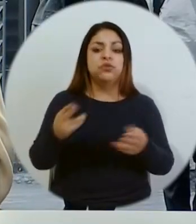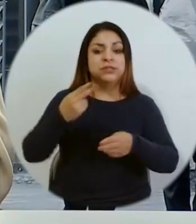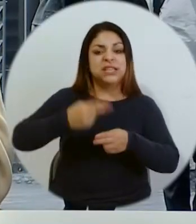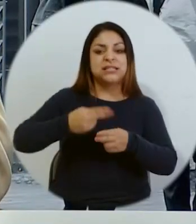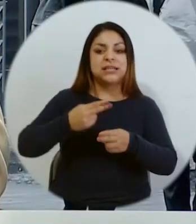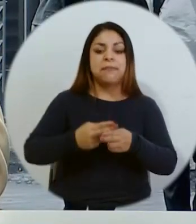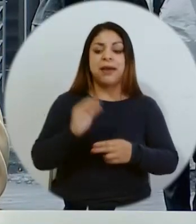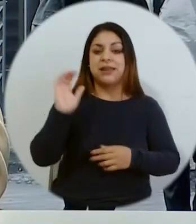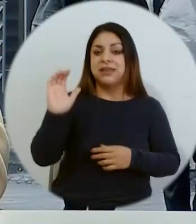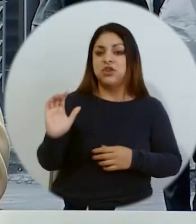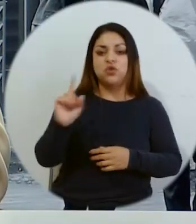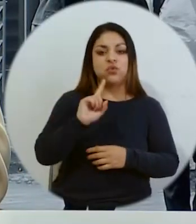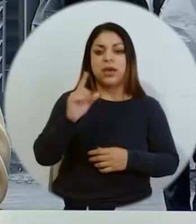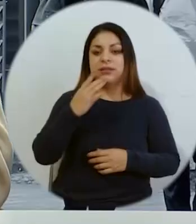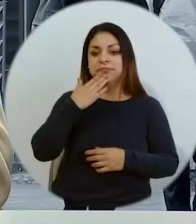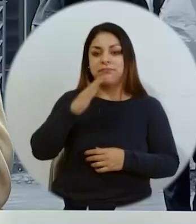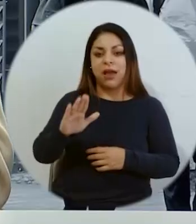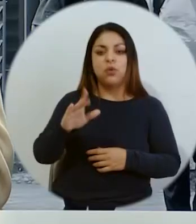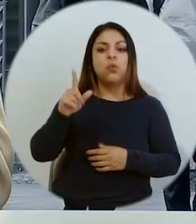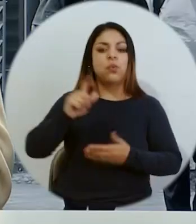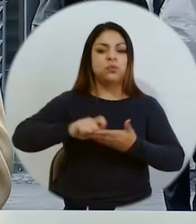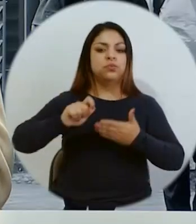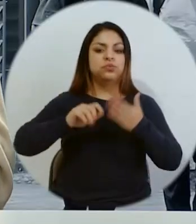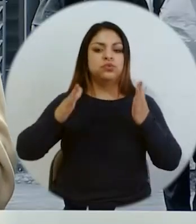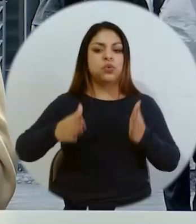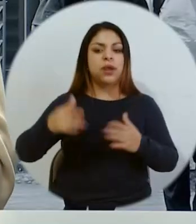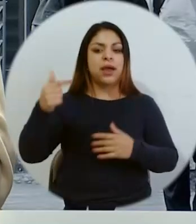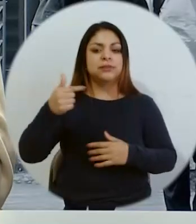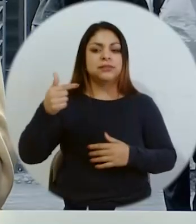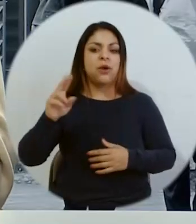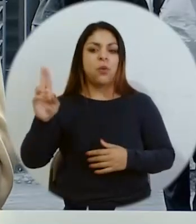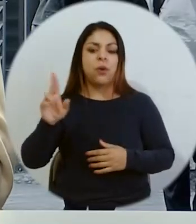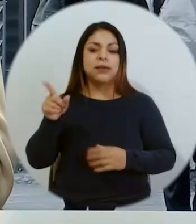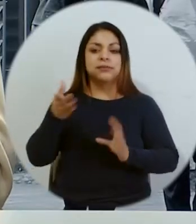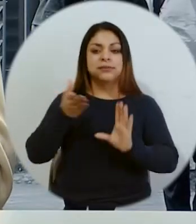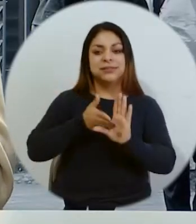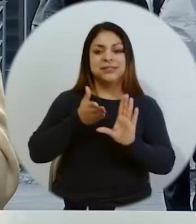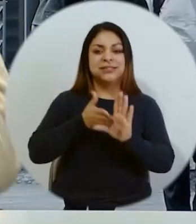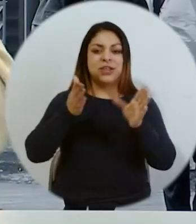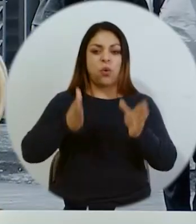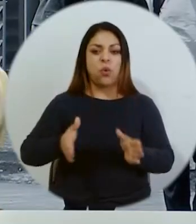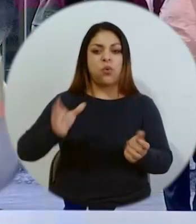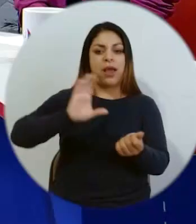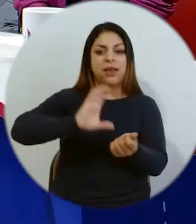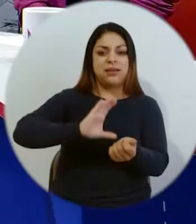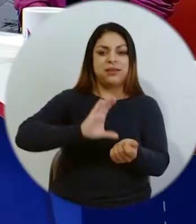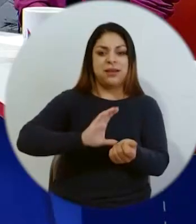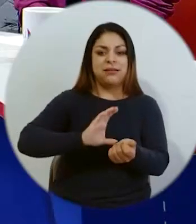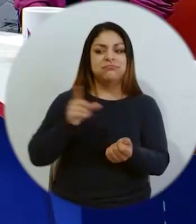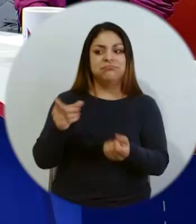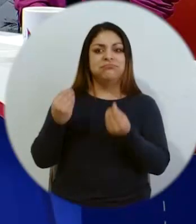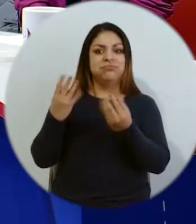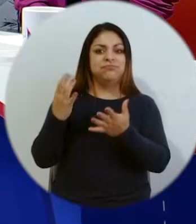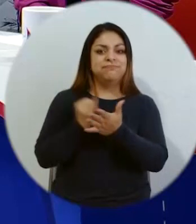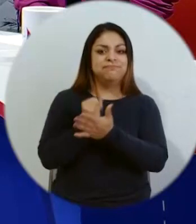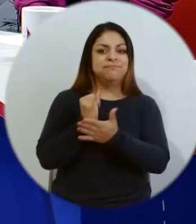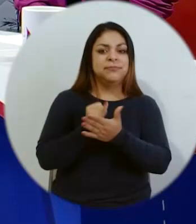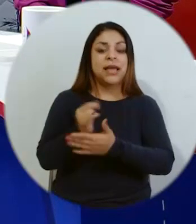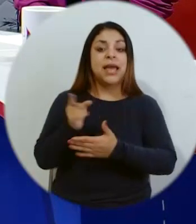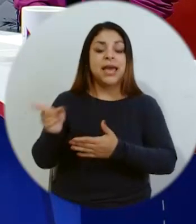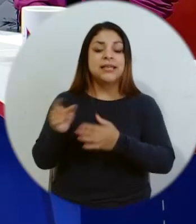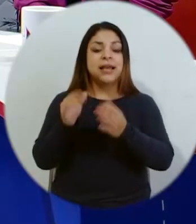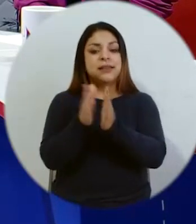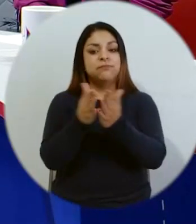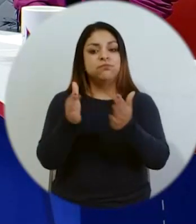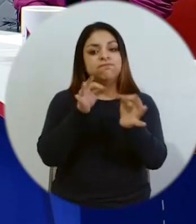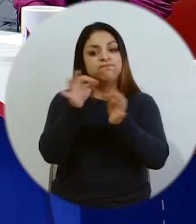llama El niño no es malo, de una autora, García Hubbard, que es psicóloga clínica que ha hecho muchas investigaciones, donde ella explica a